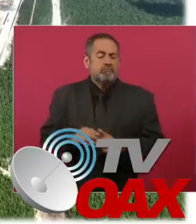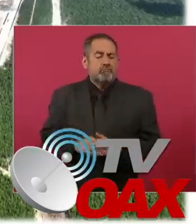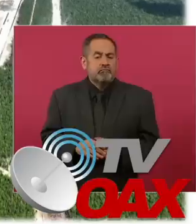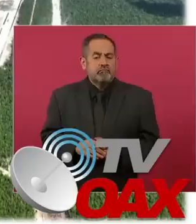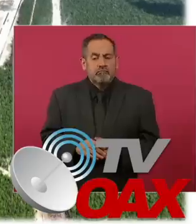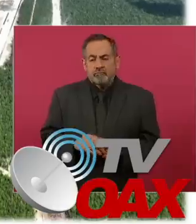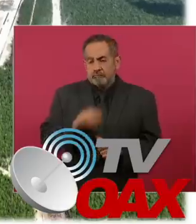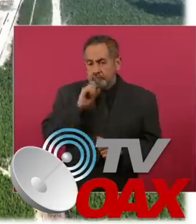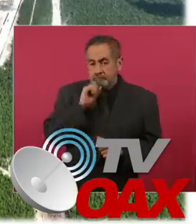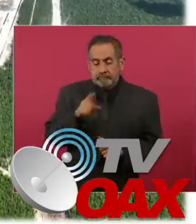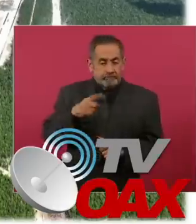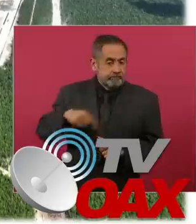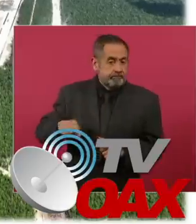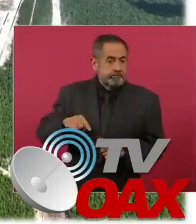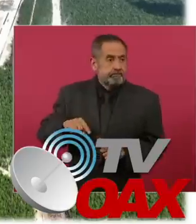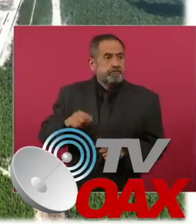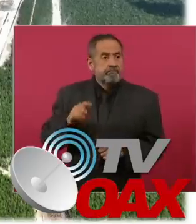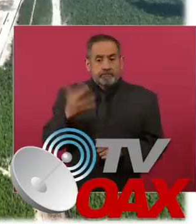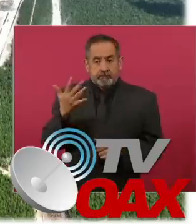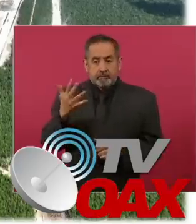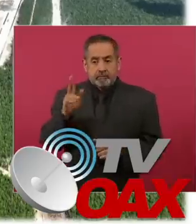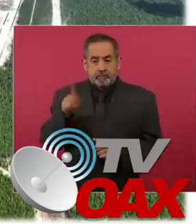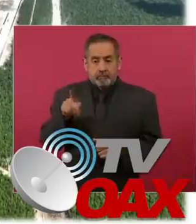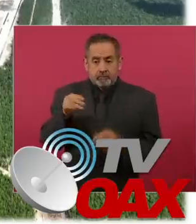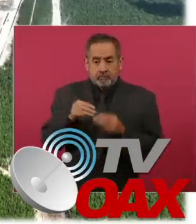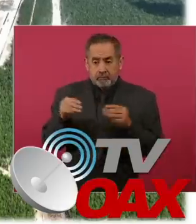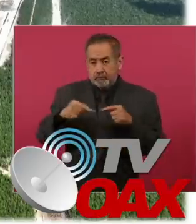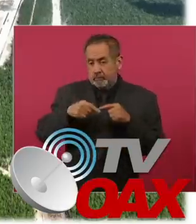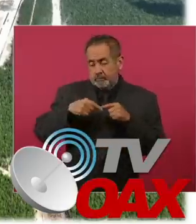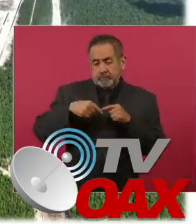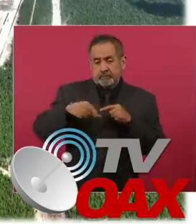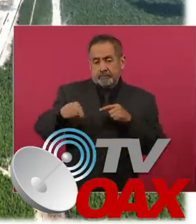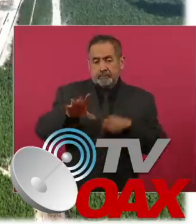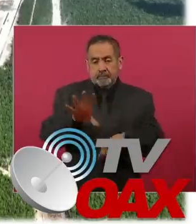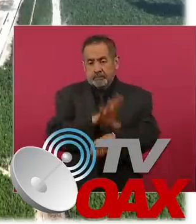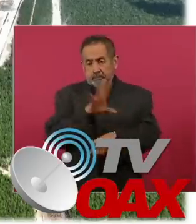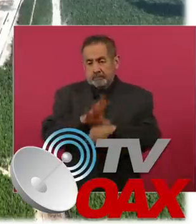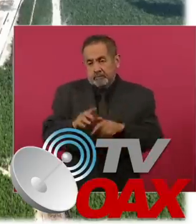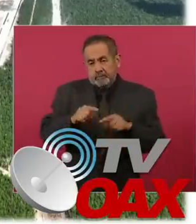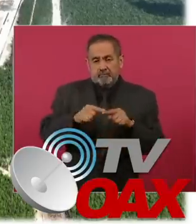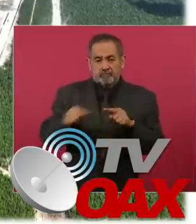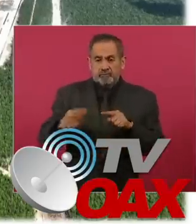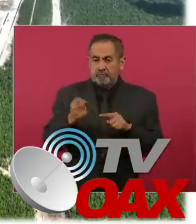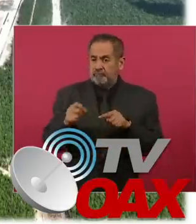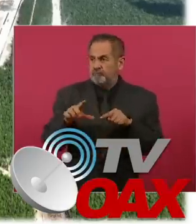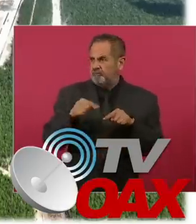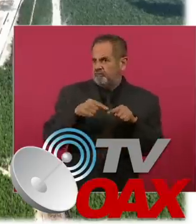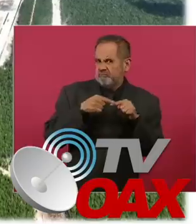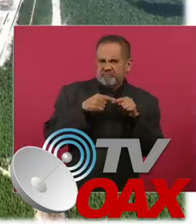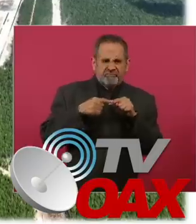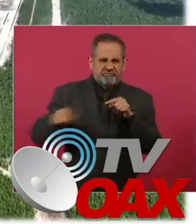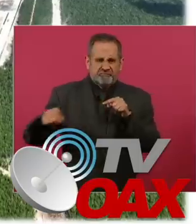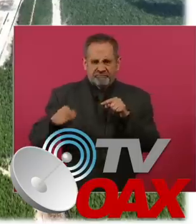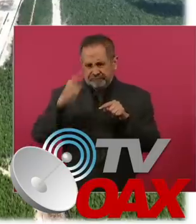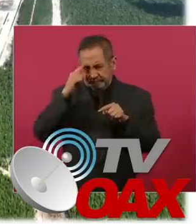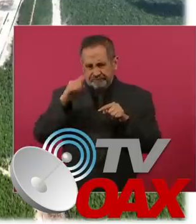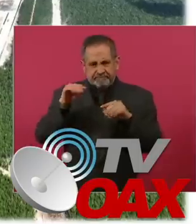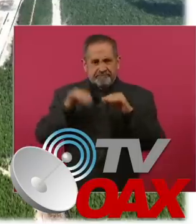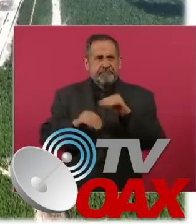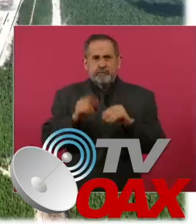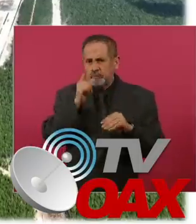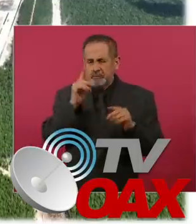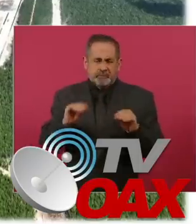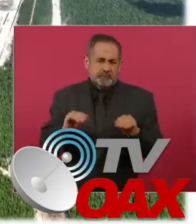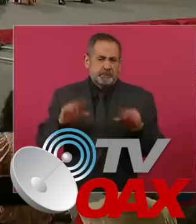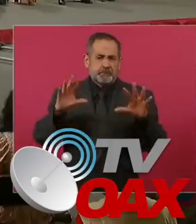un esfuerzo grande de alrededor de 50 kilómetros de líneas eléctricas en alta y media tensión para conectar este complejo aeroportuario con